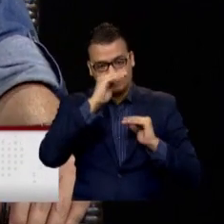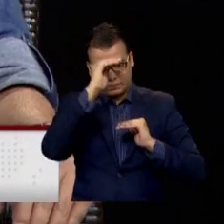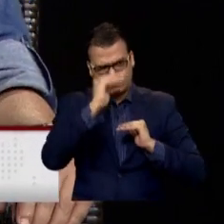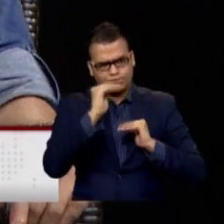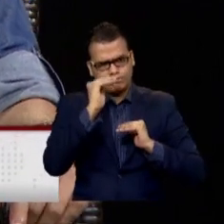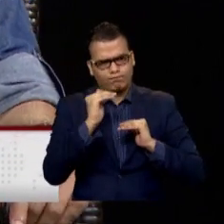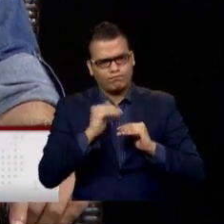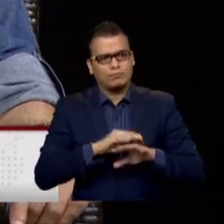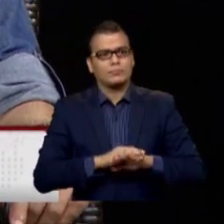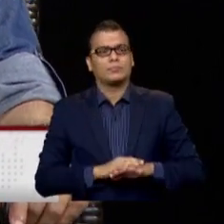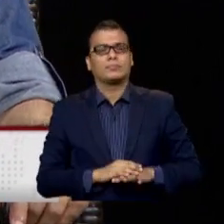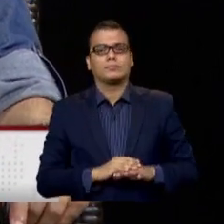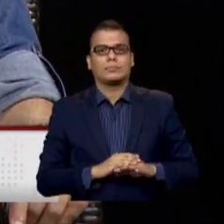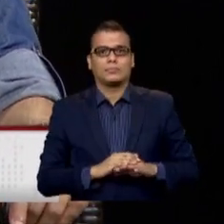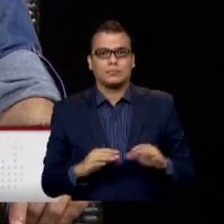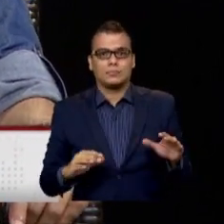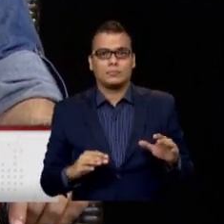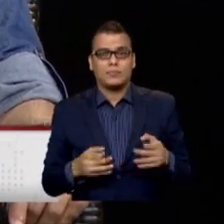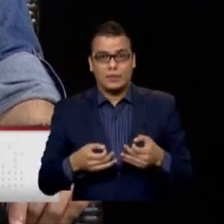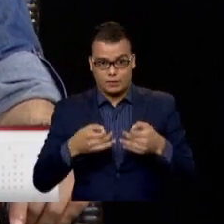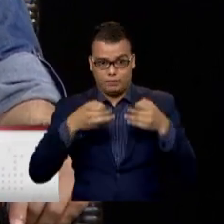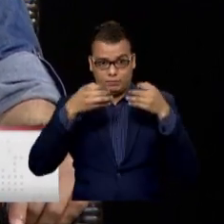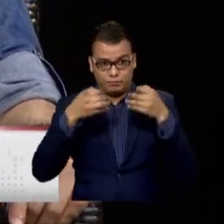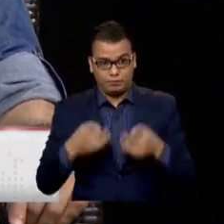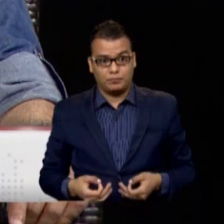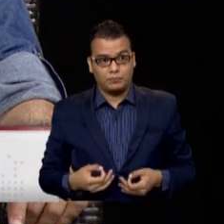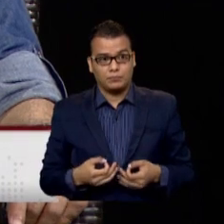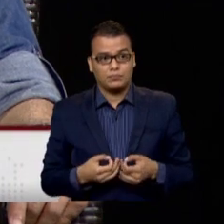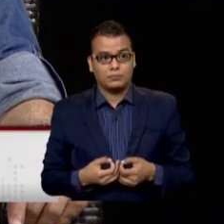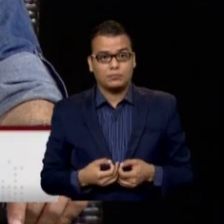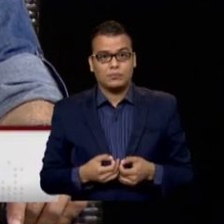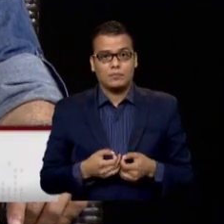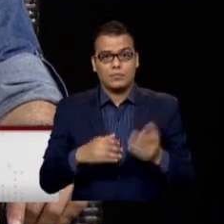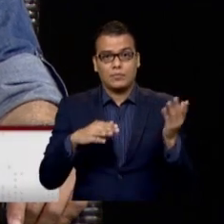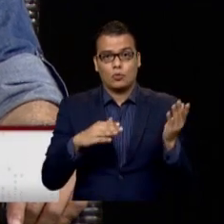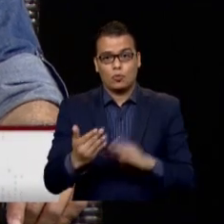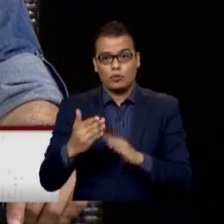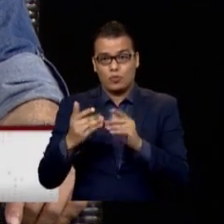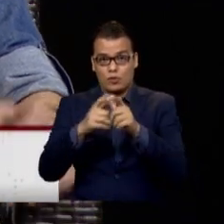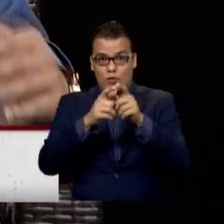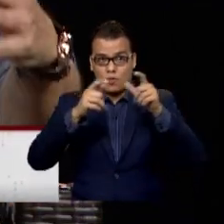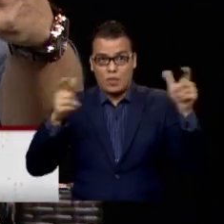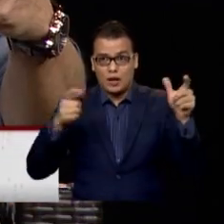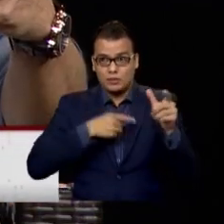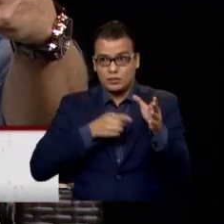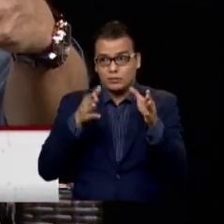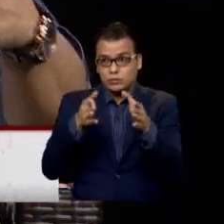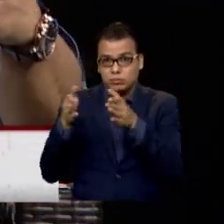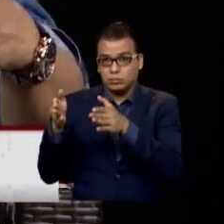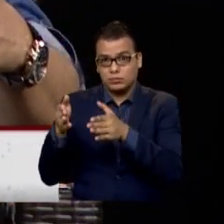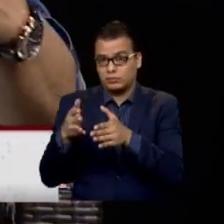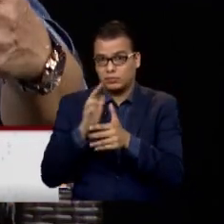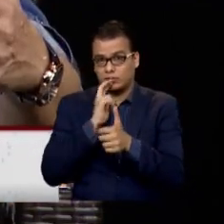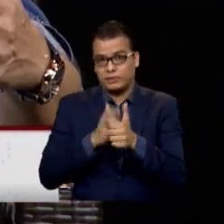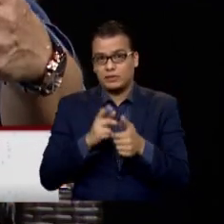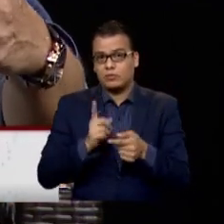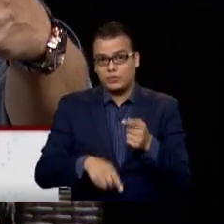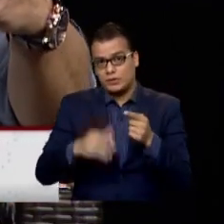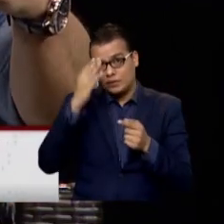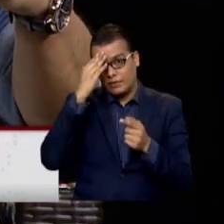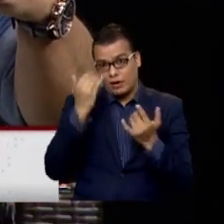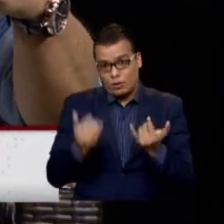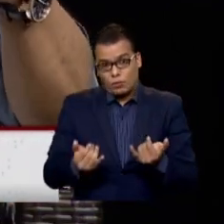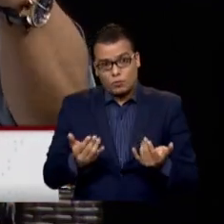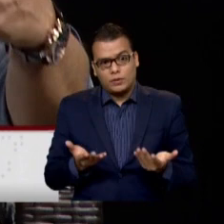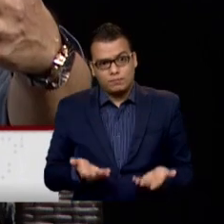de manera precipitada, no vamos a tener cómo enterrar los muertos que se pueden provocar en Cali. Esto es gráfico y cierto.